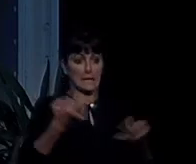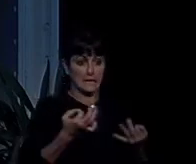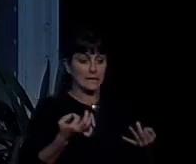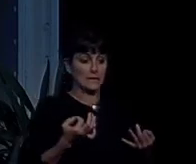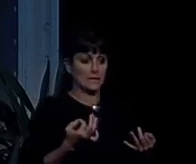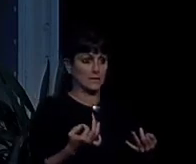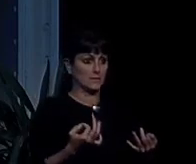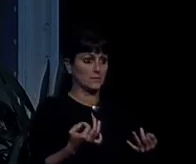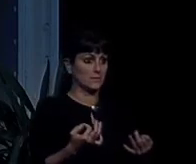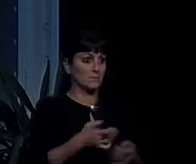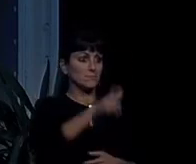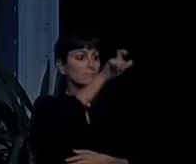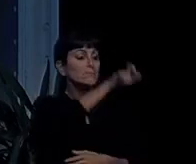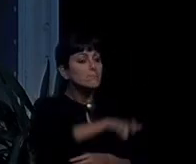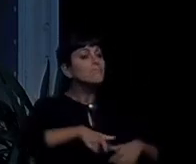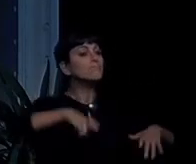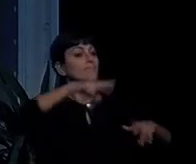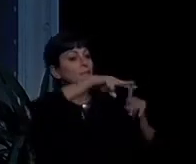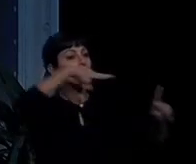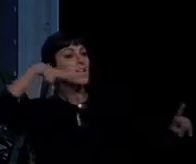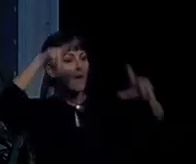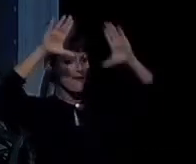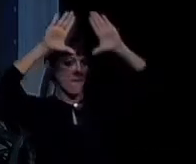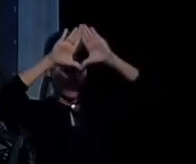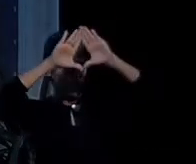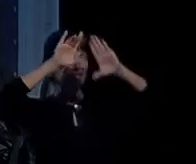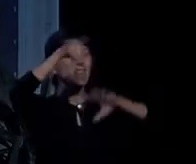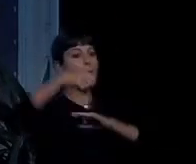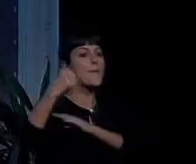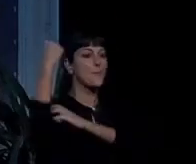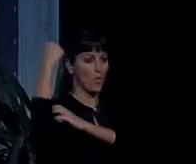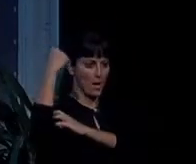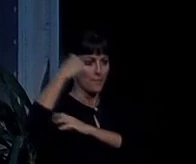desde el empoderamiento y desde la perspectiva feminista.